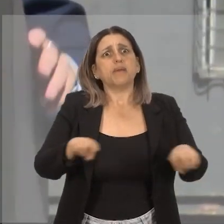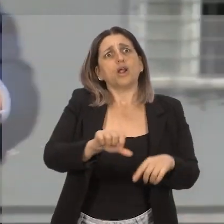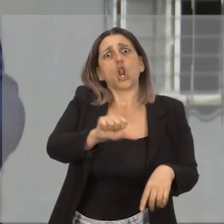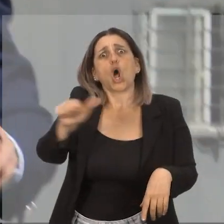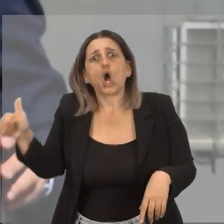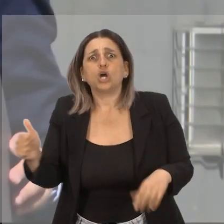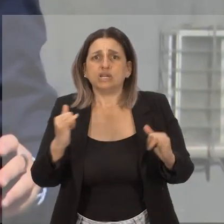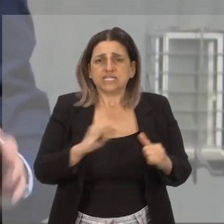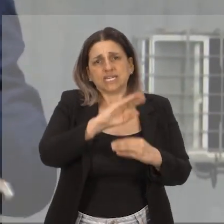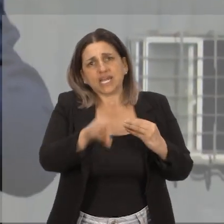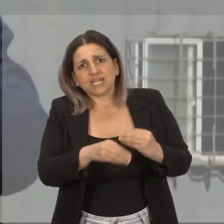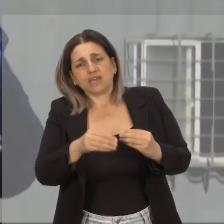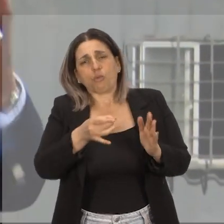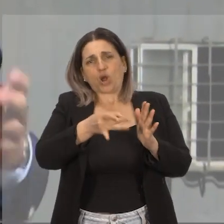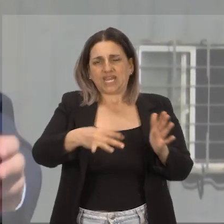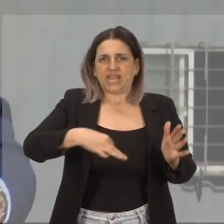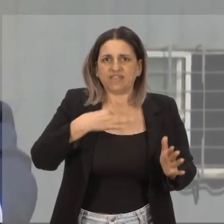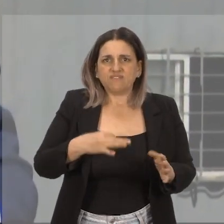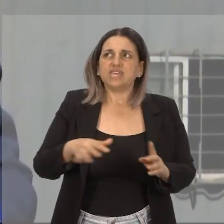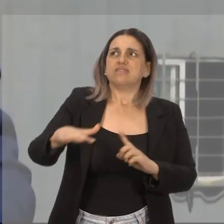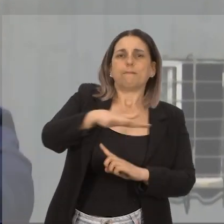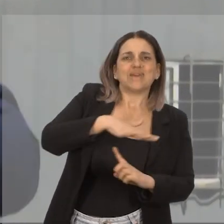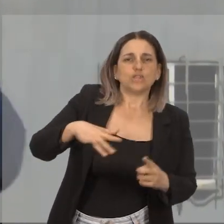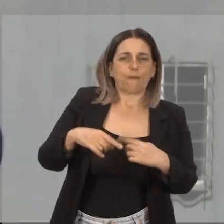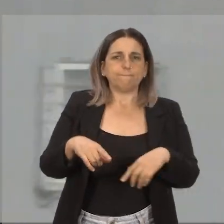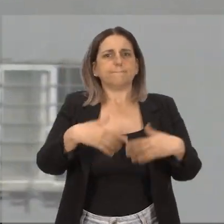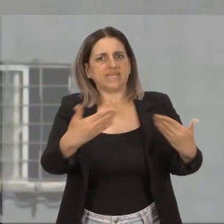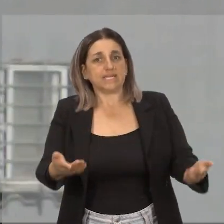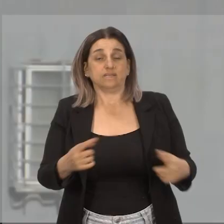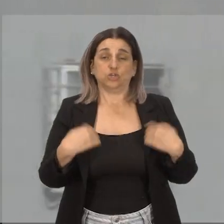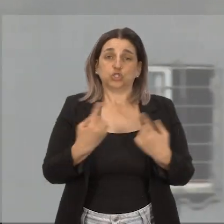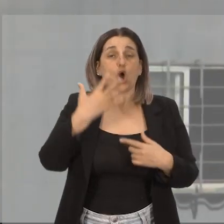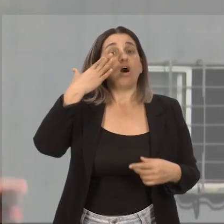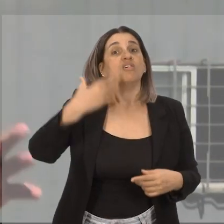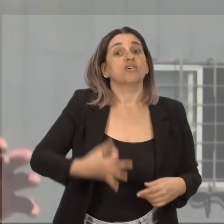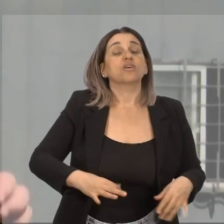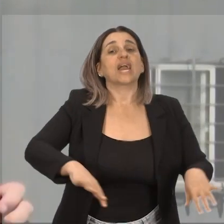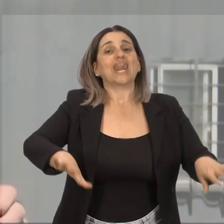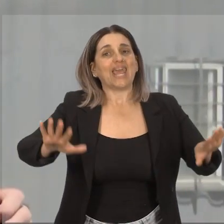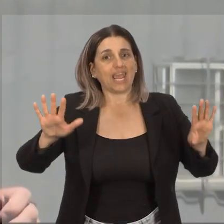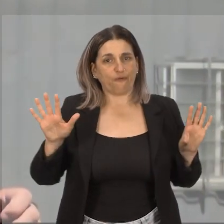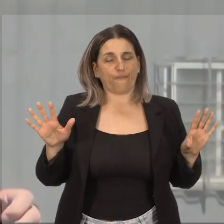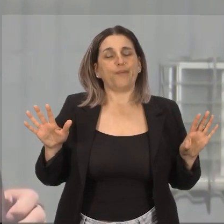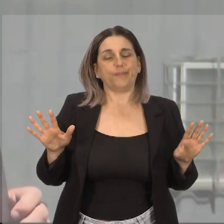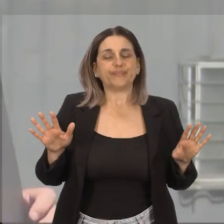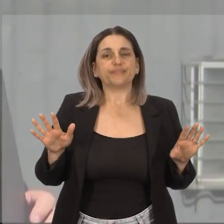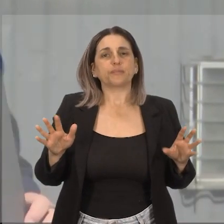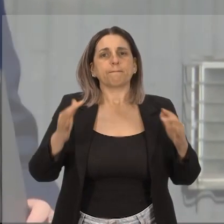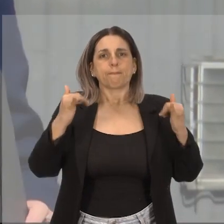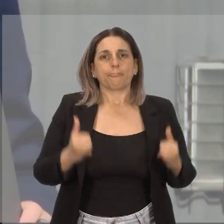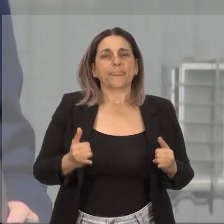eventualmente generará prosperidad, que se le agregan otros elementos, que es calidad de vida, que es medio ambiente. Entonces yo creo que es bien